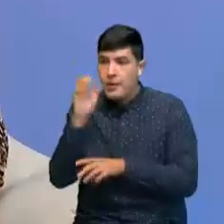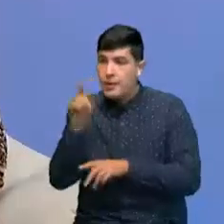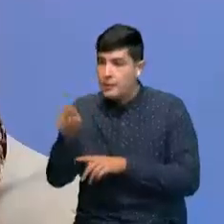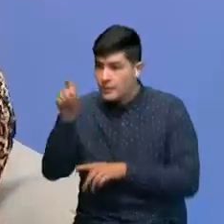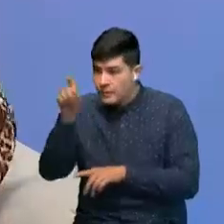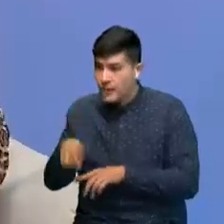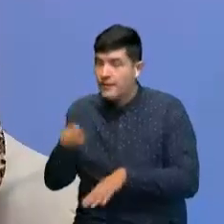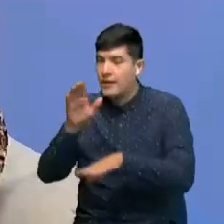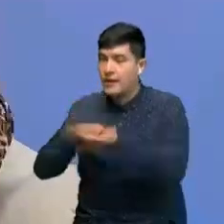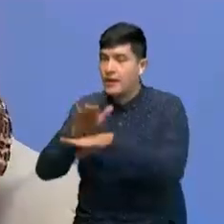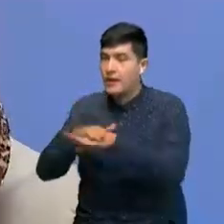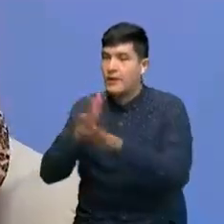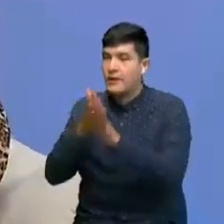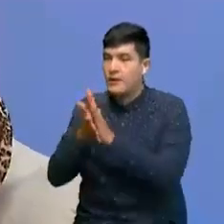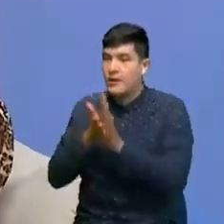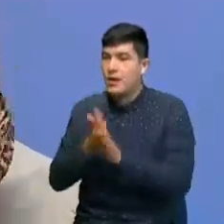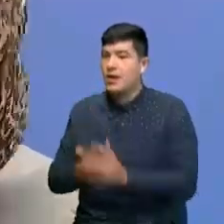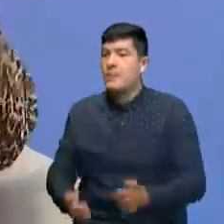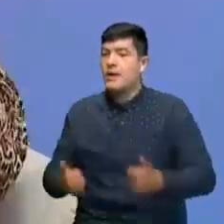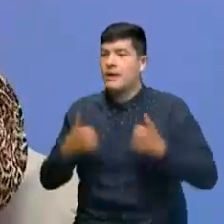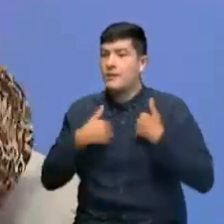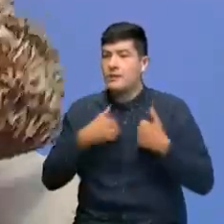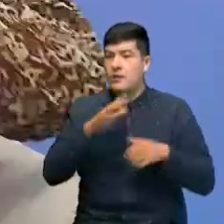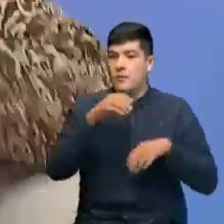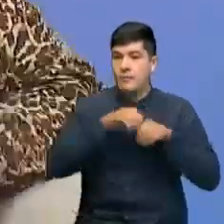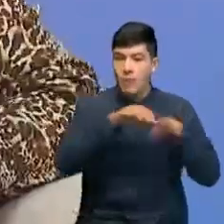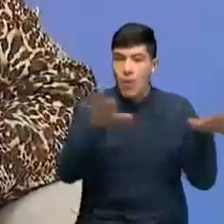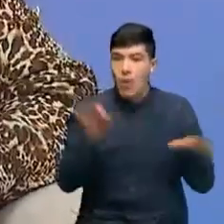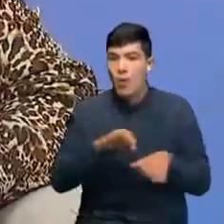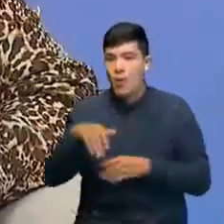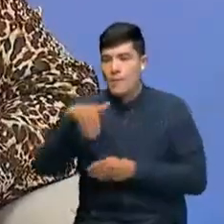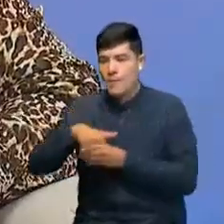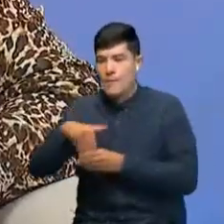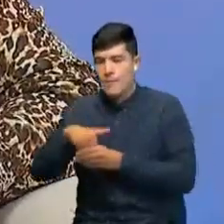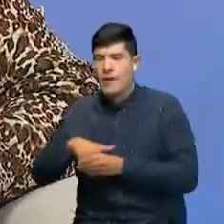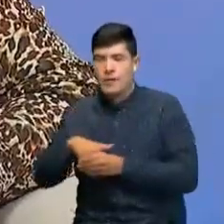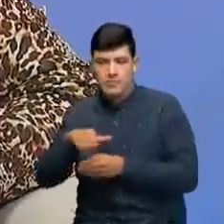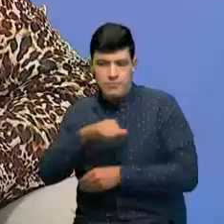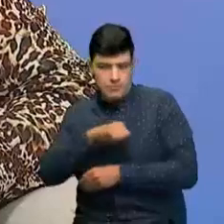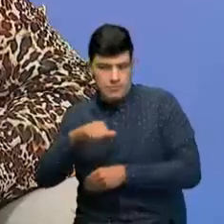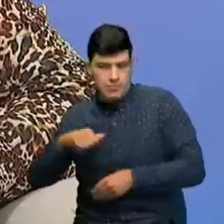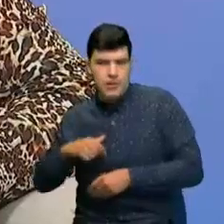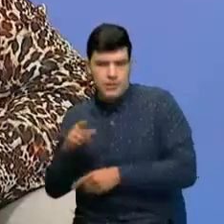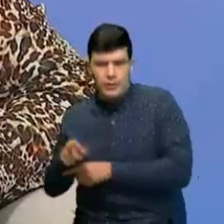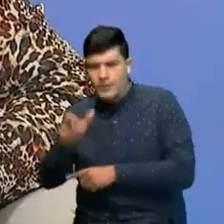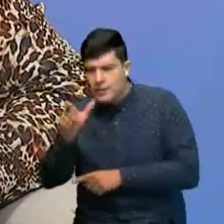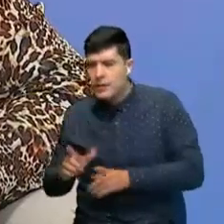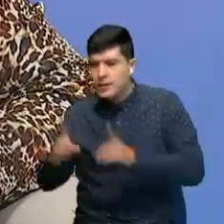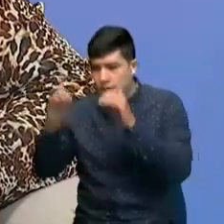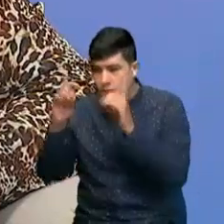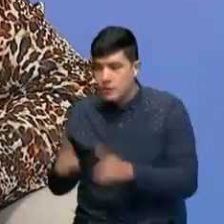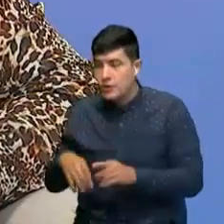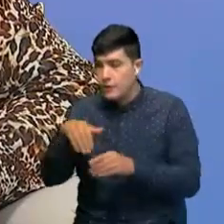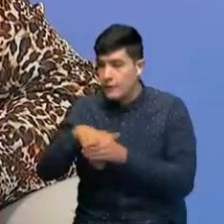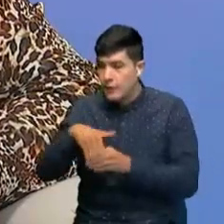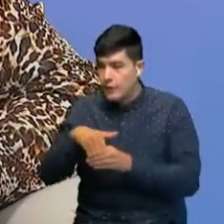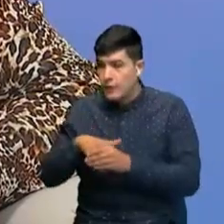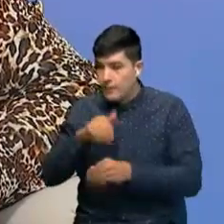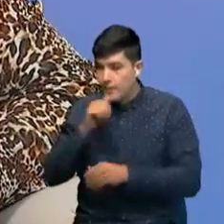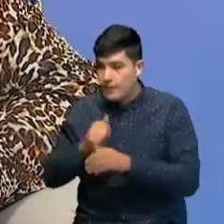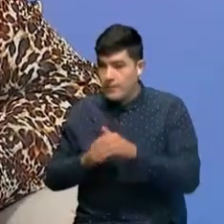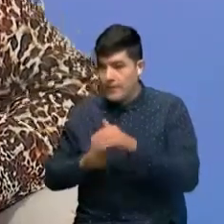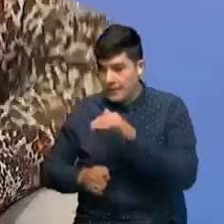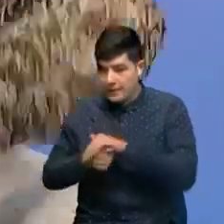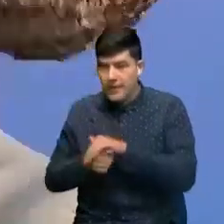la conveniencia de los dos fondos para que ellos decidan en ese momento si se queda en fondo de ahorro privado, es decir, en